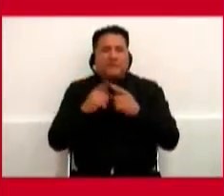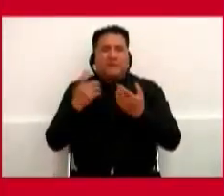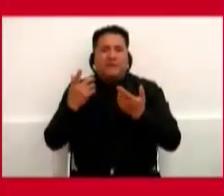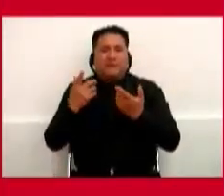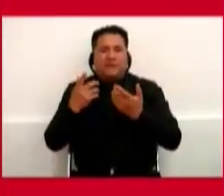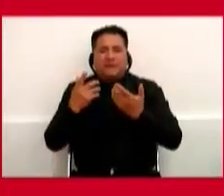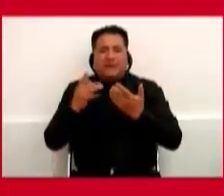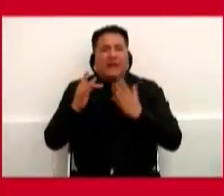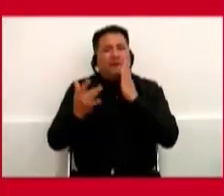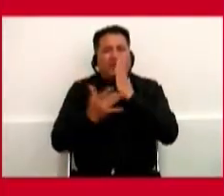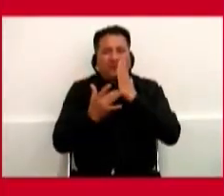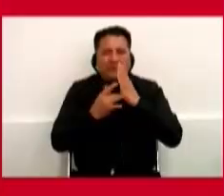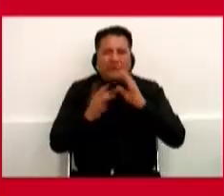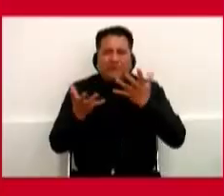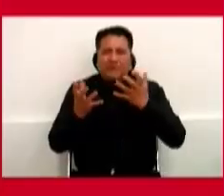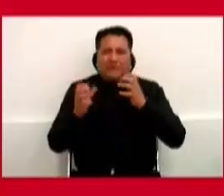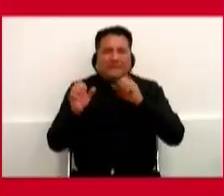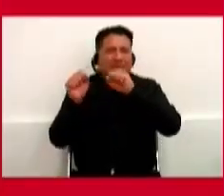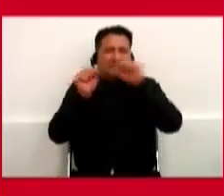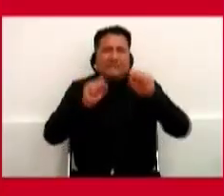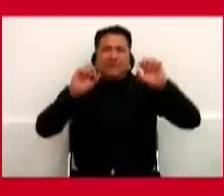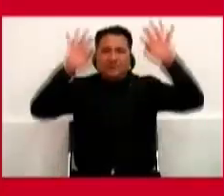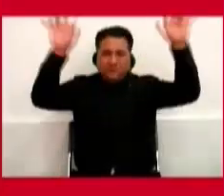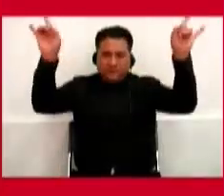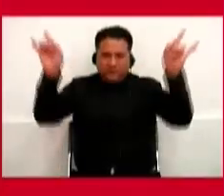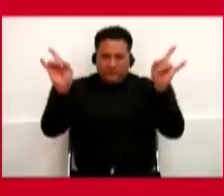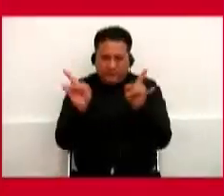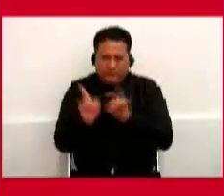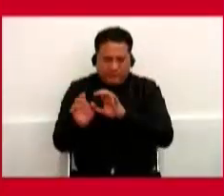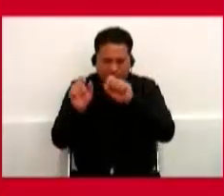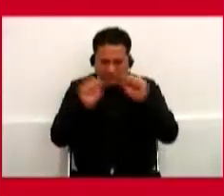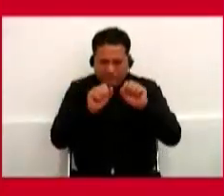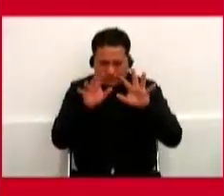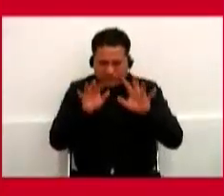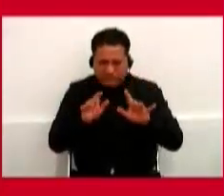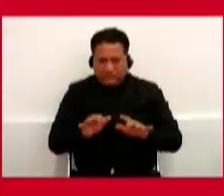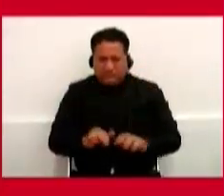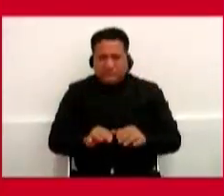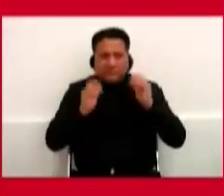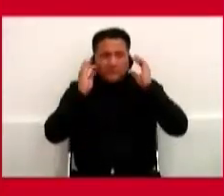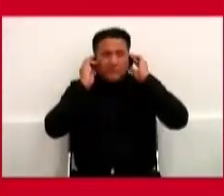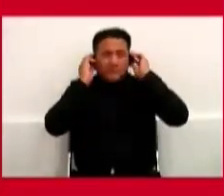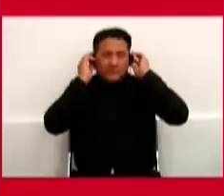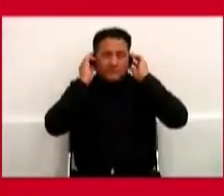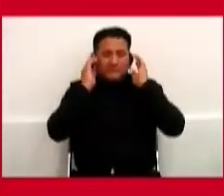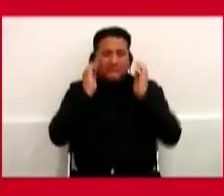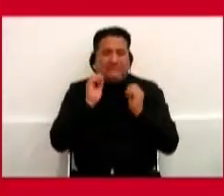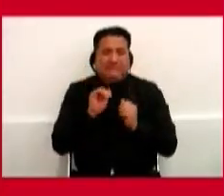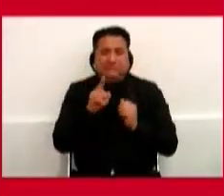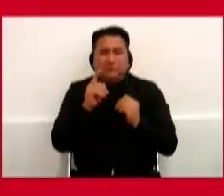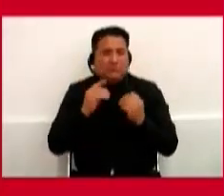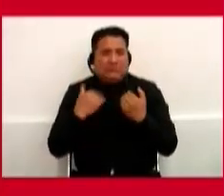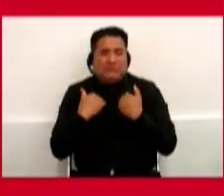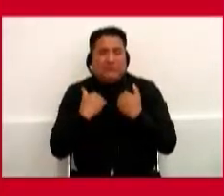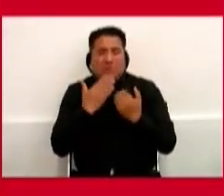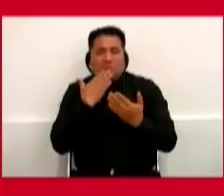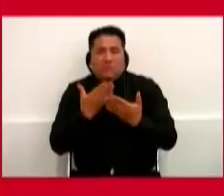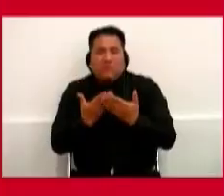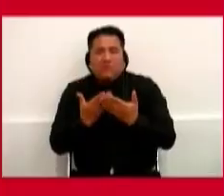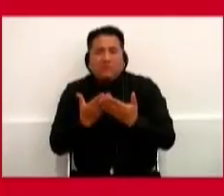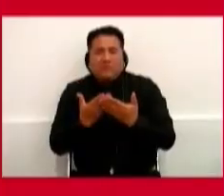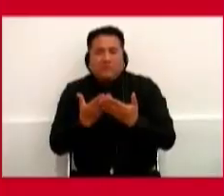numéricos, si tú no tienes una buena información, una buena data, realmente no hay una buena representatividad de lo